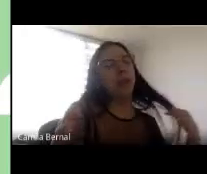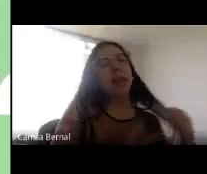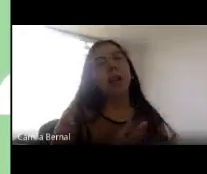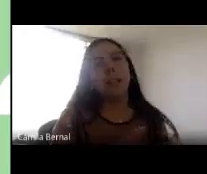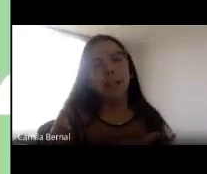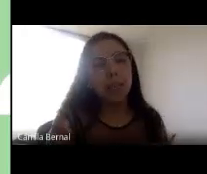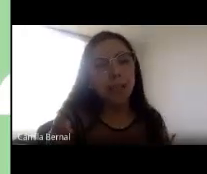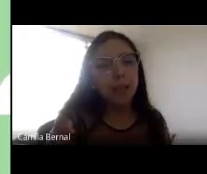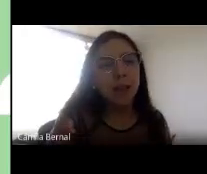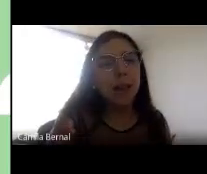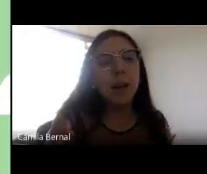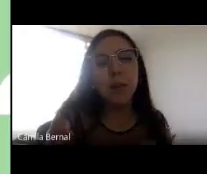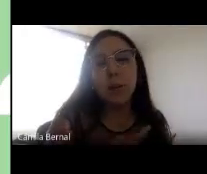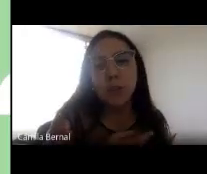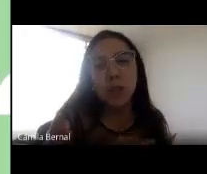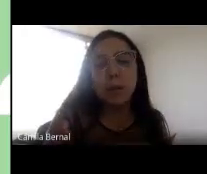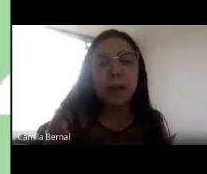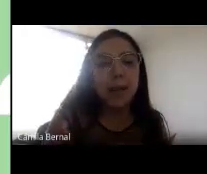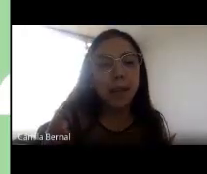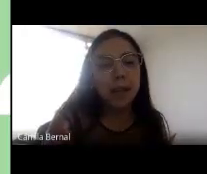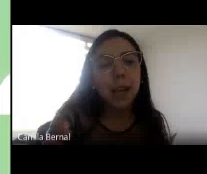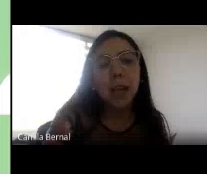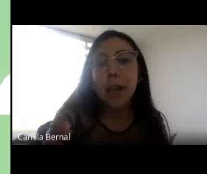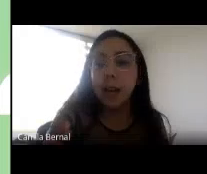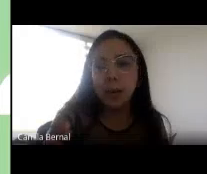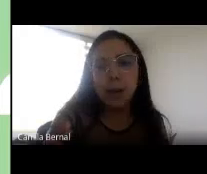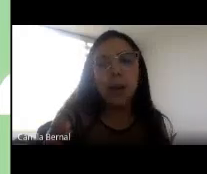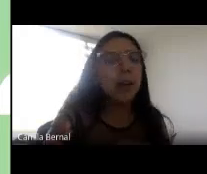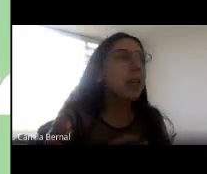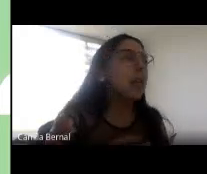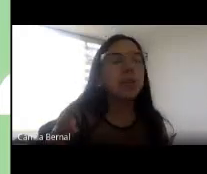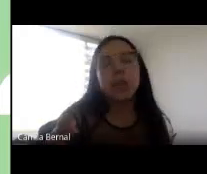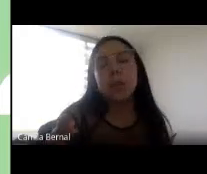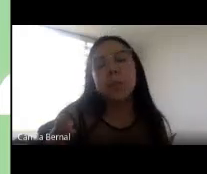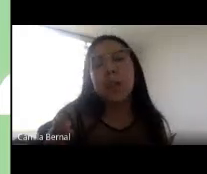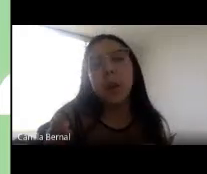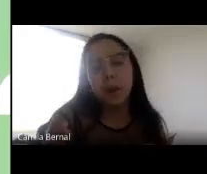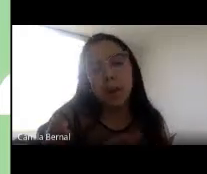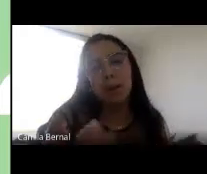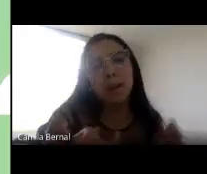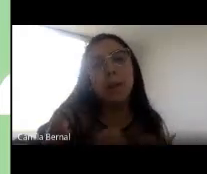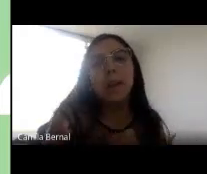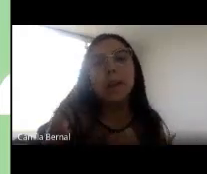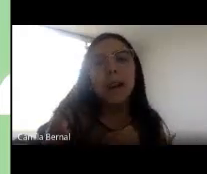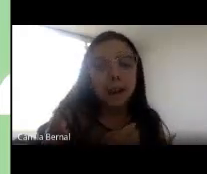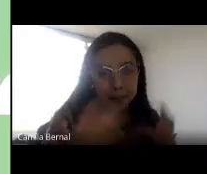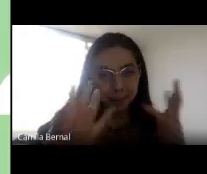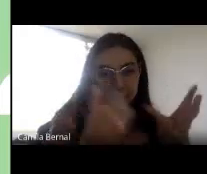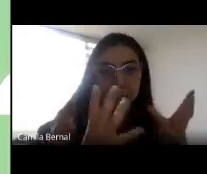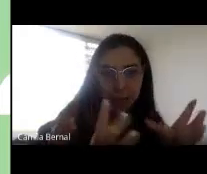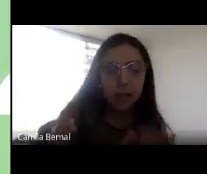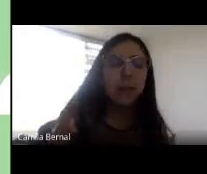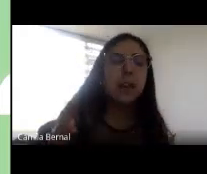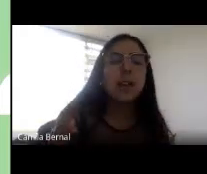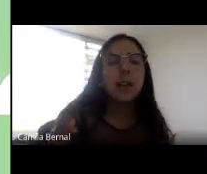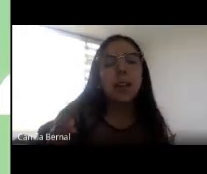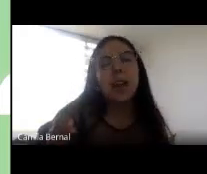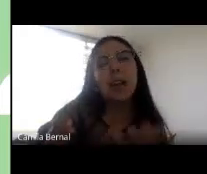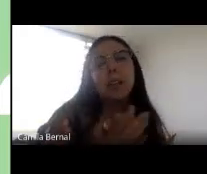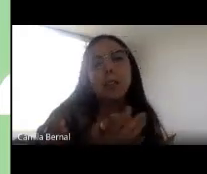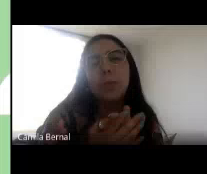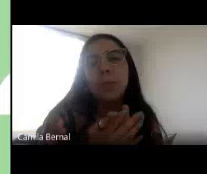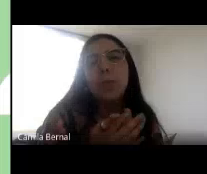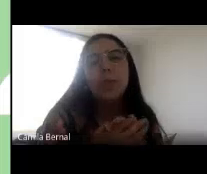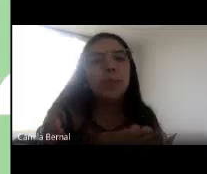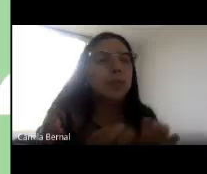puede reflejarse en cuando se cambia la calidad del agua. Y esto se puede ver de manera así física,